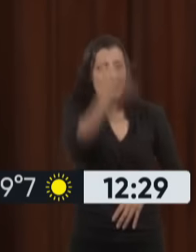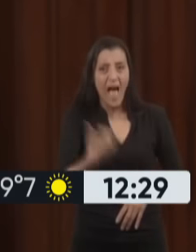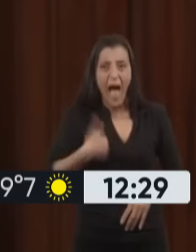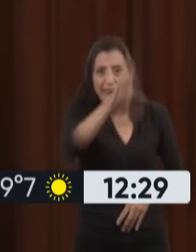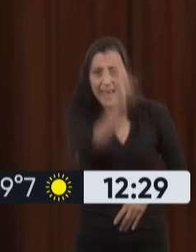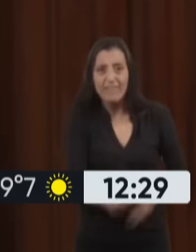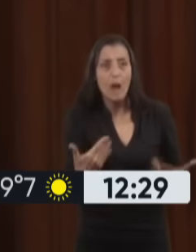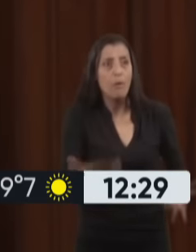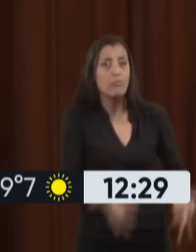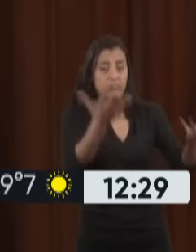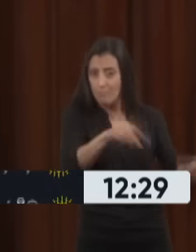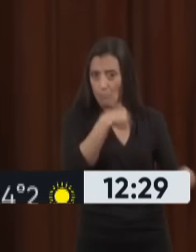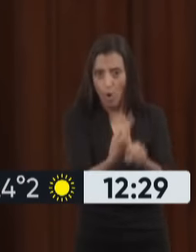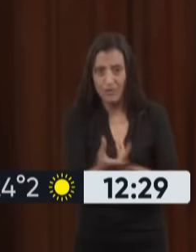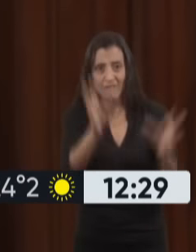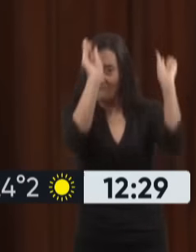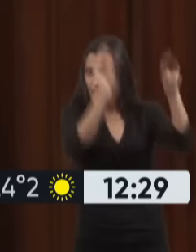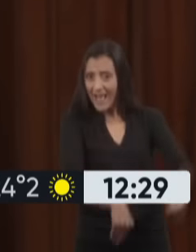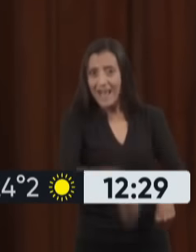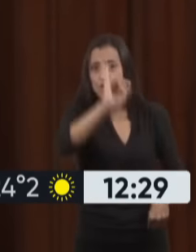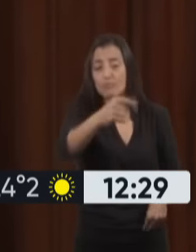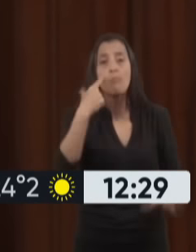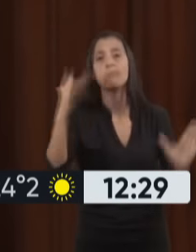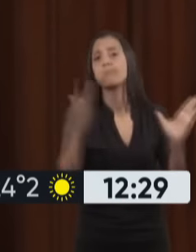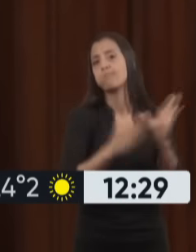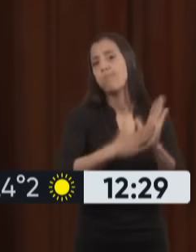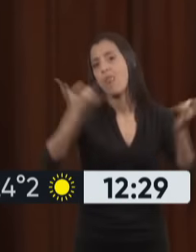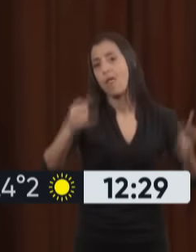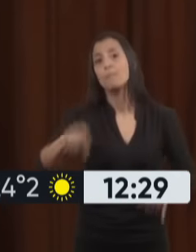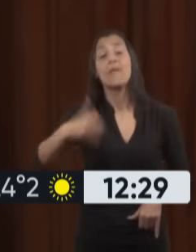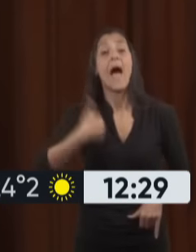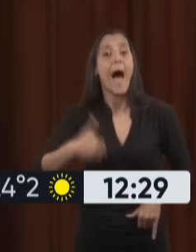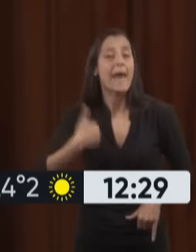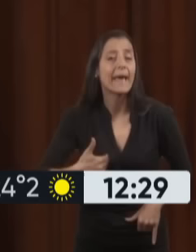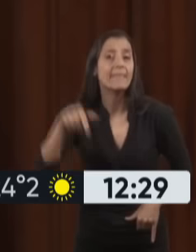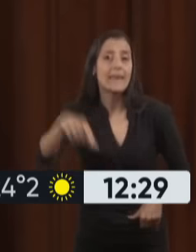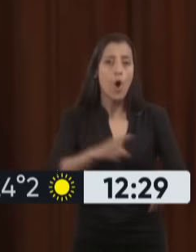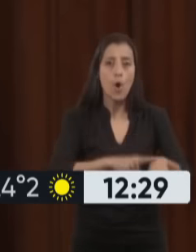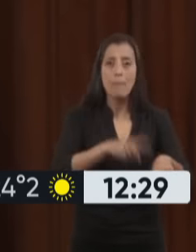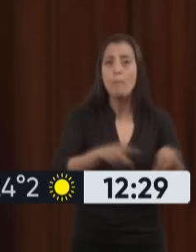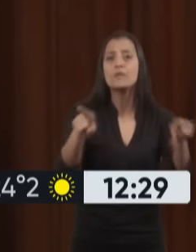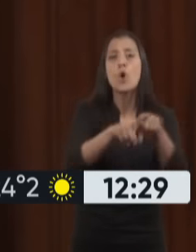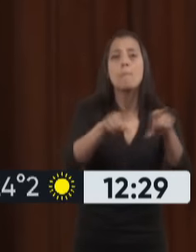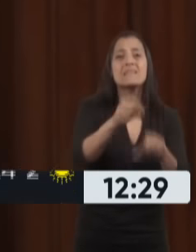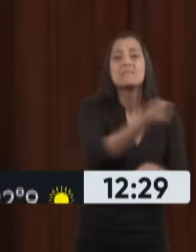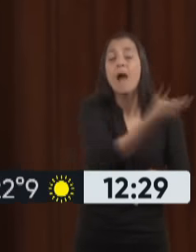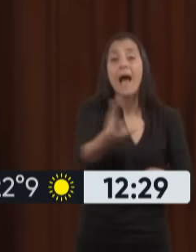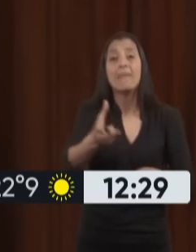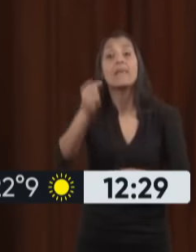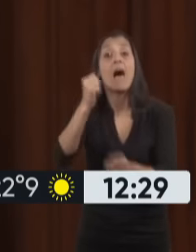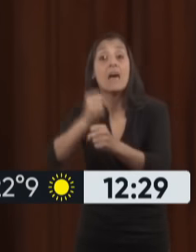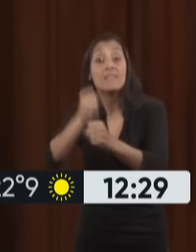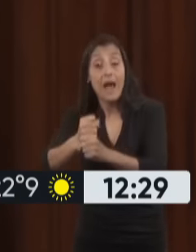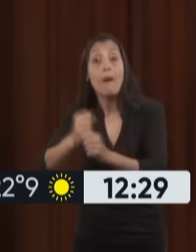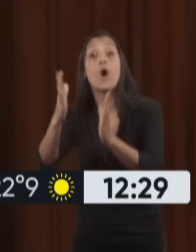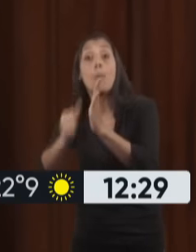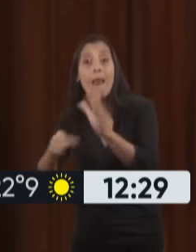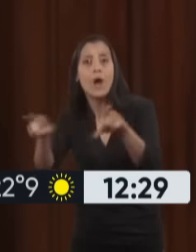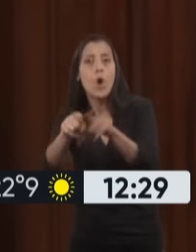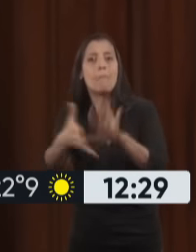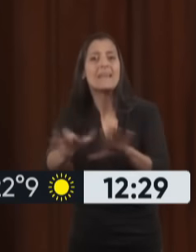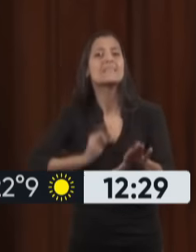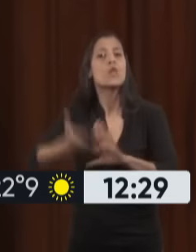Nadie. Y los resultados están a la vista. La Argentina tiene prácticamente la misma cantidad de empleo formal privado que hace